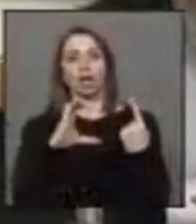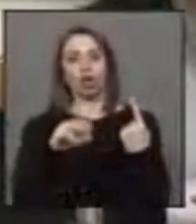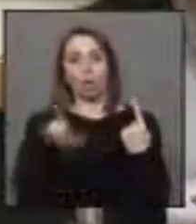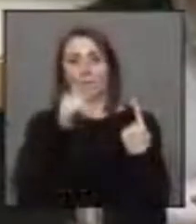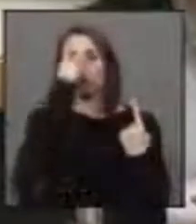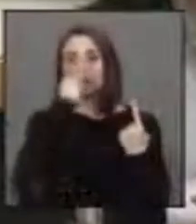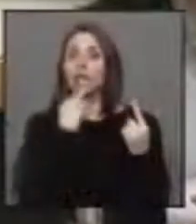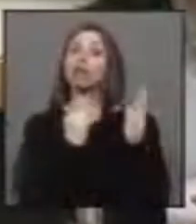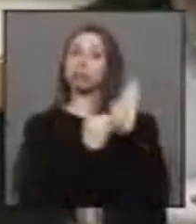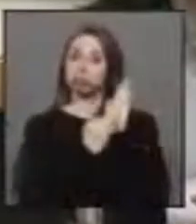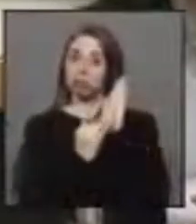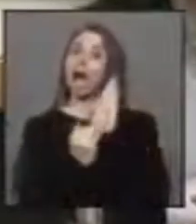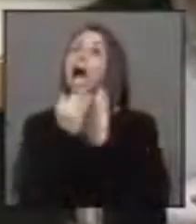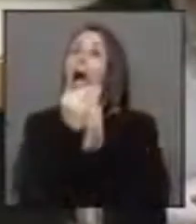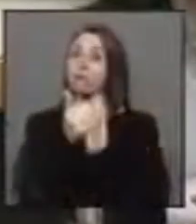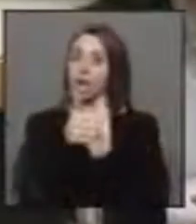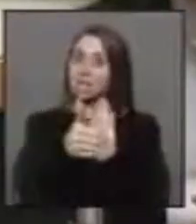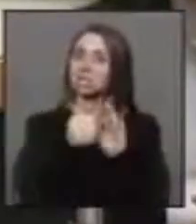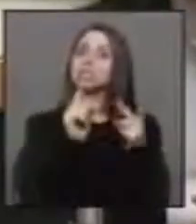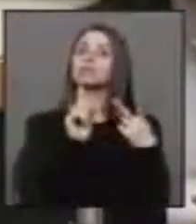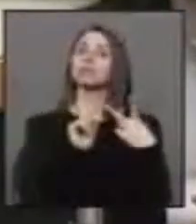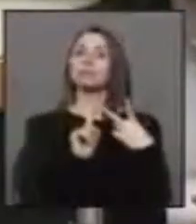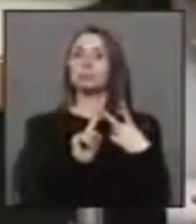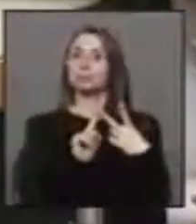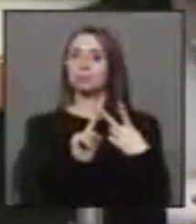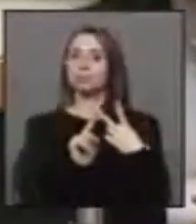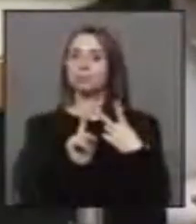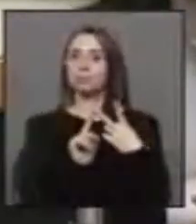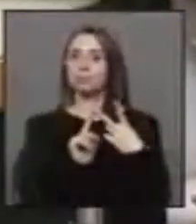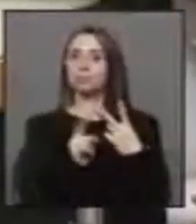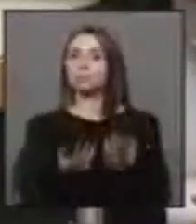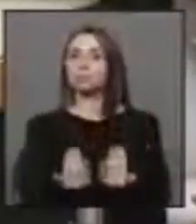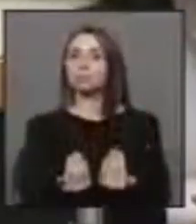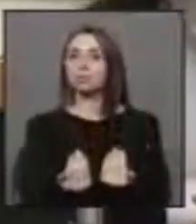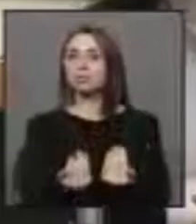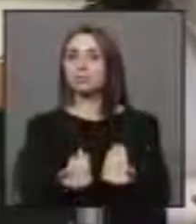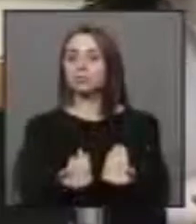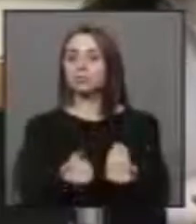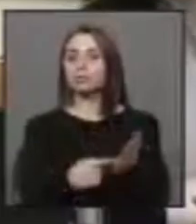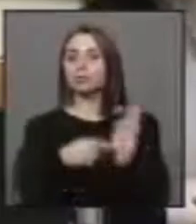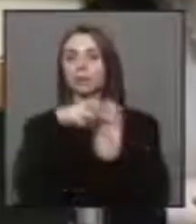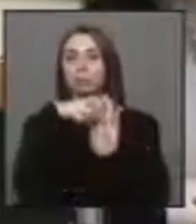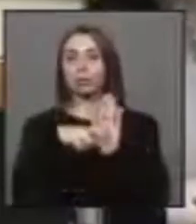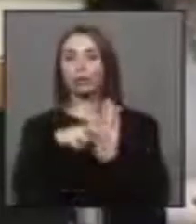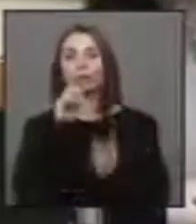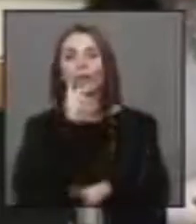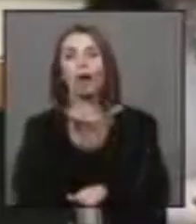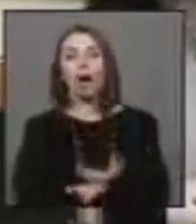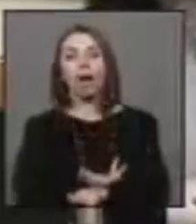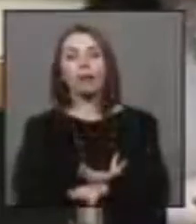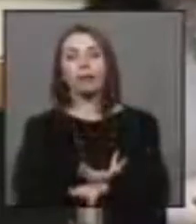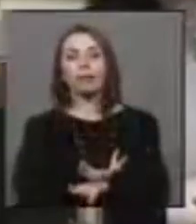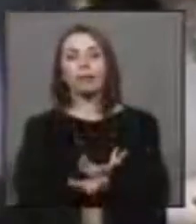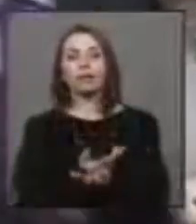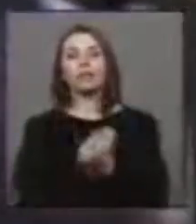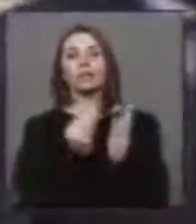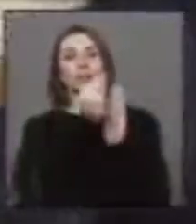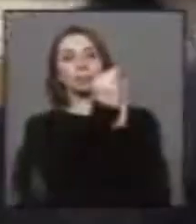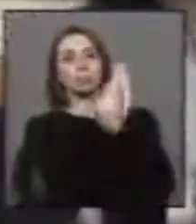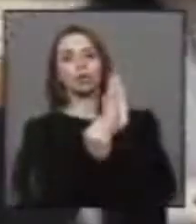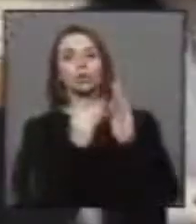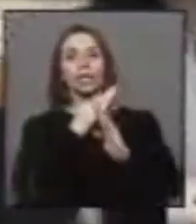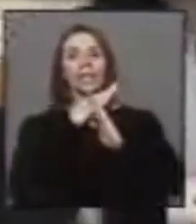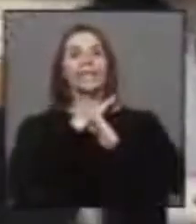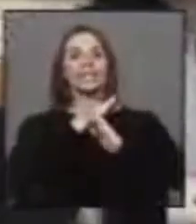un avance Me parece que también hay una necesidad de que en este proyecto existan las inhabilidades